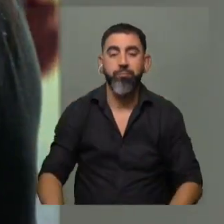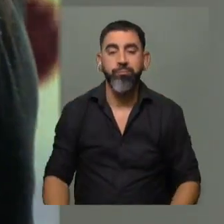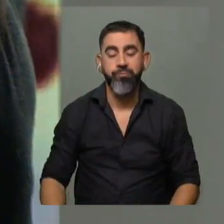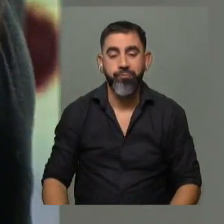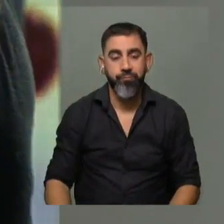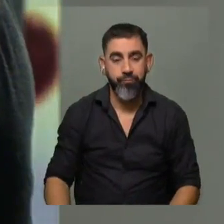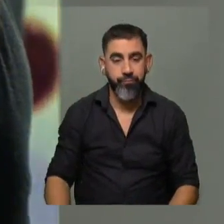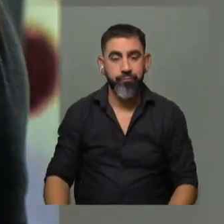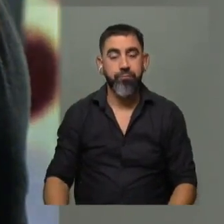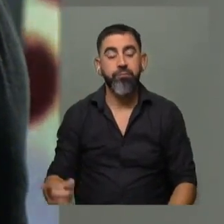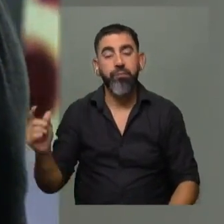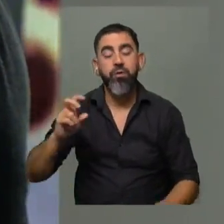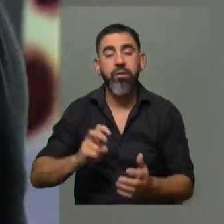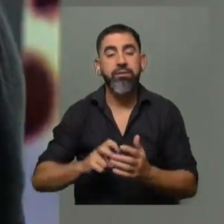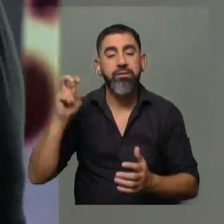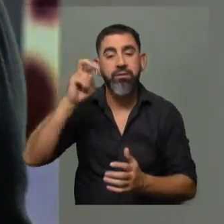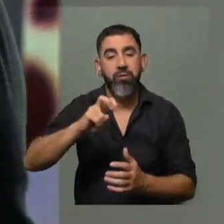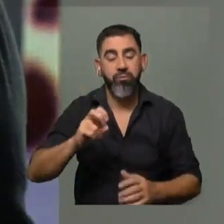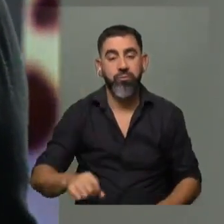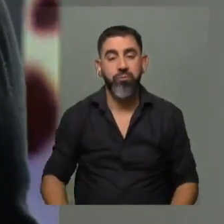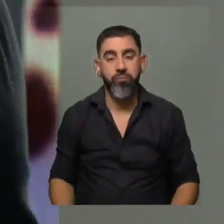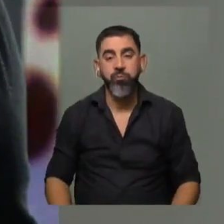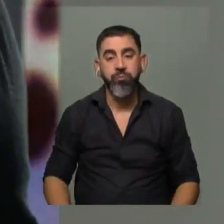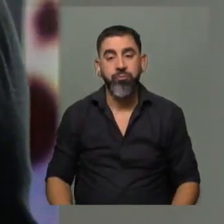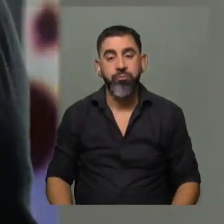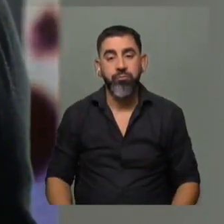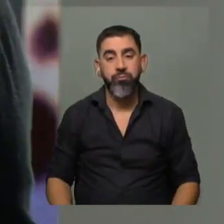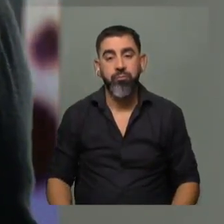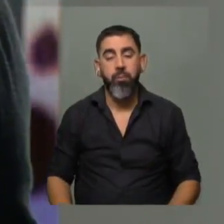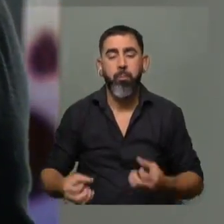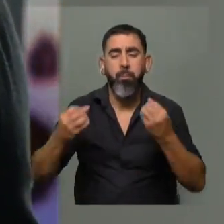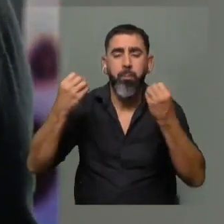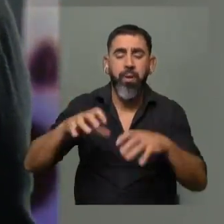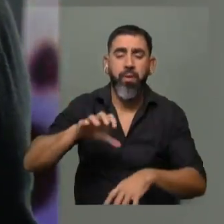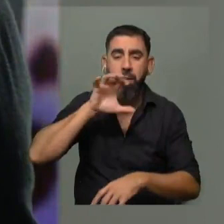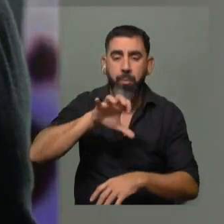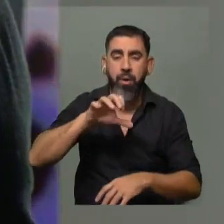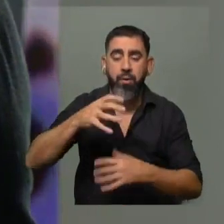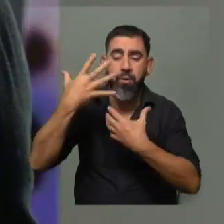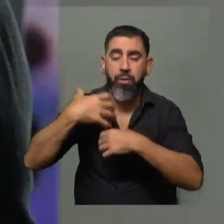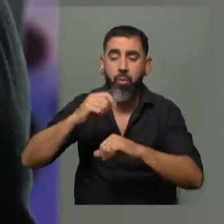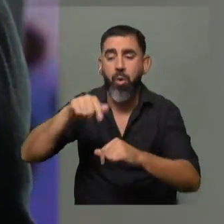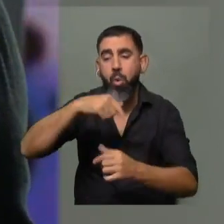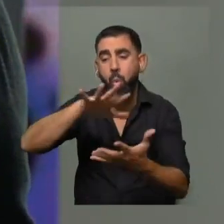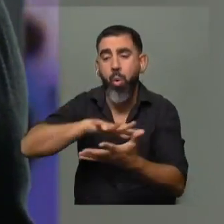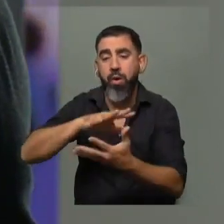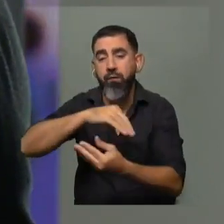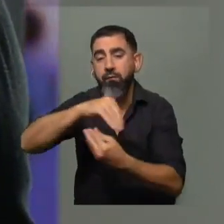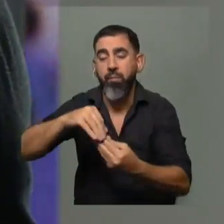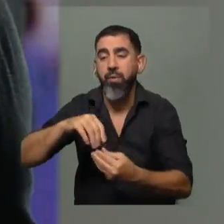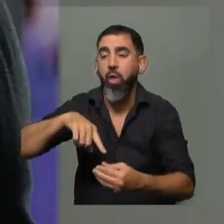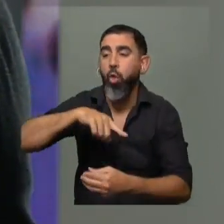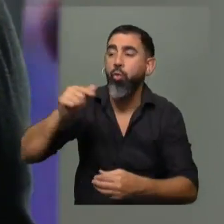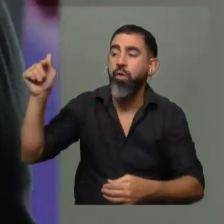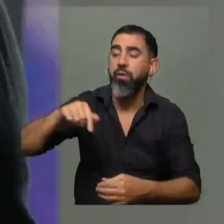hablando de Salto. Sí, Salto. Sí, perfecto. Porque se pierden muchos perros, se aparecen después en otros lugares, entonces la familia no podía identificar la